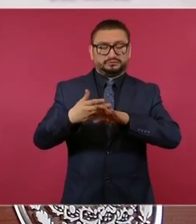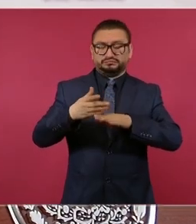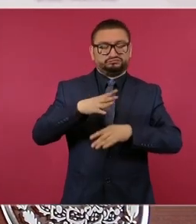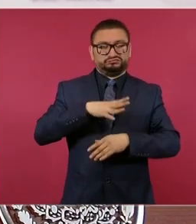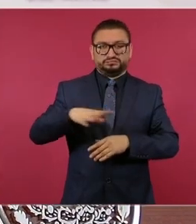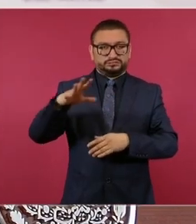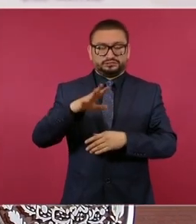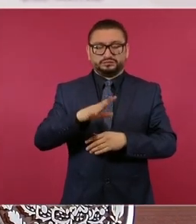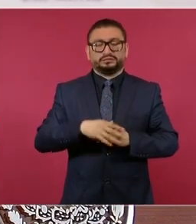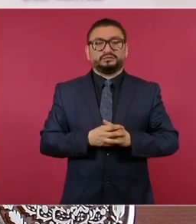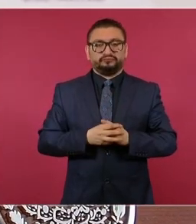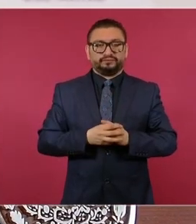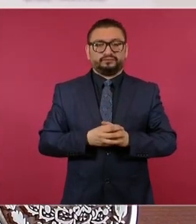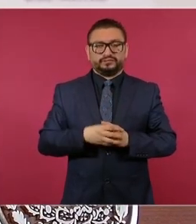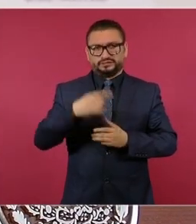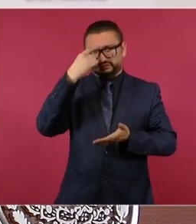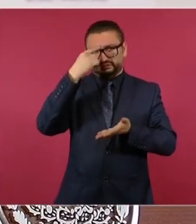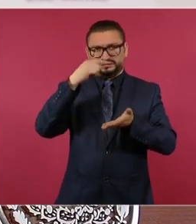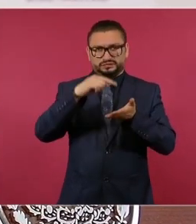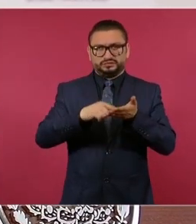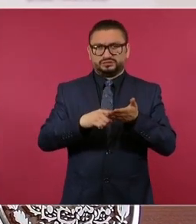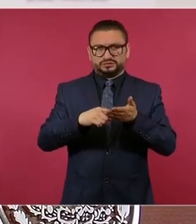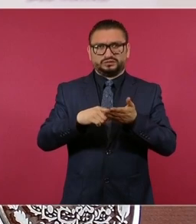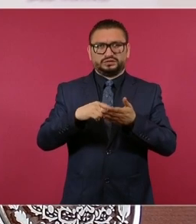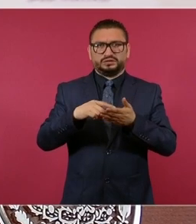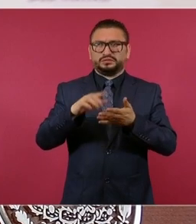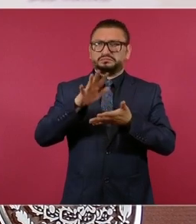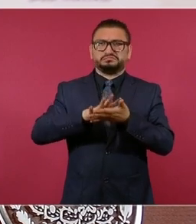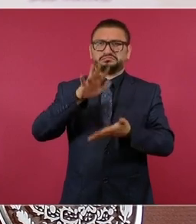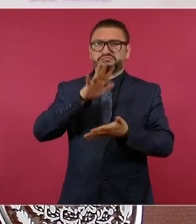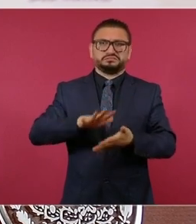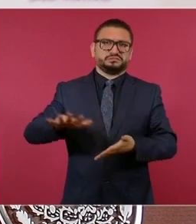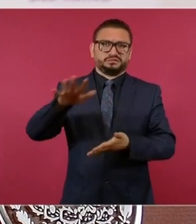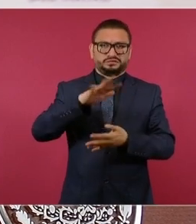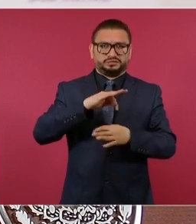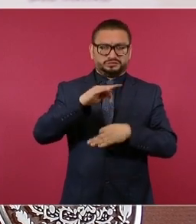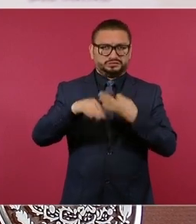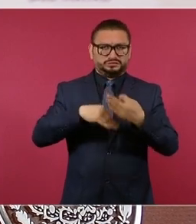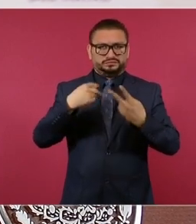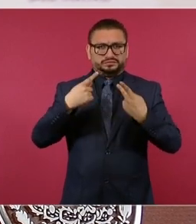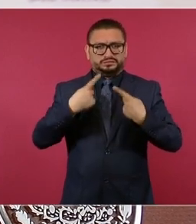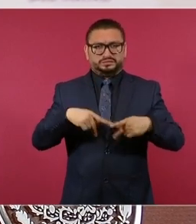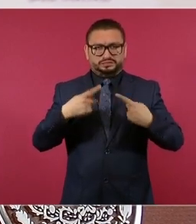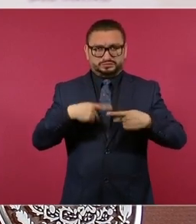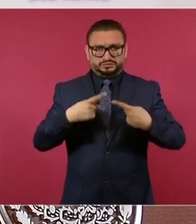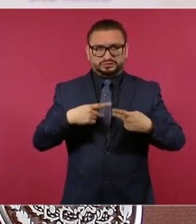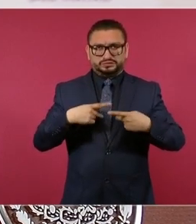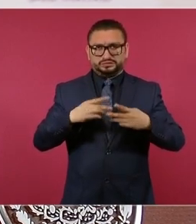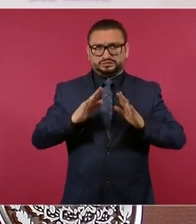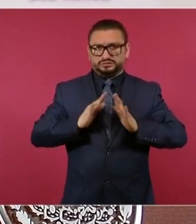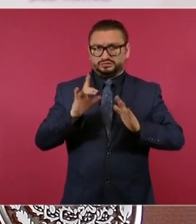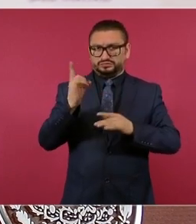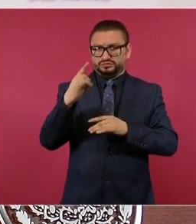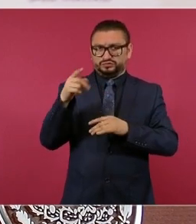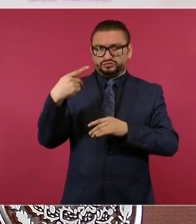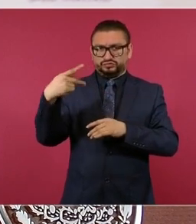parte, yo diría que la mayoría de los integrantes de las Fuerzas Armadas de